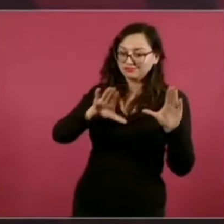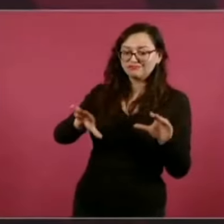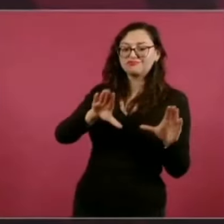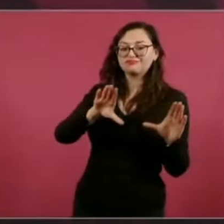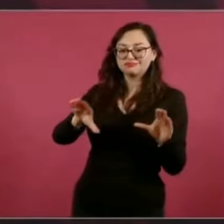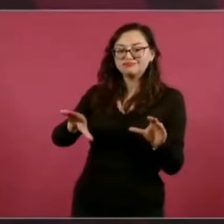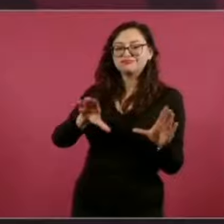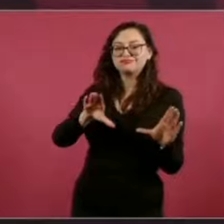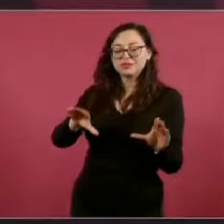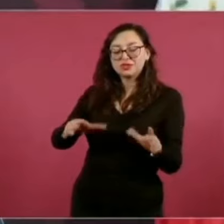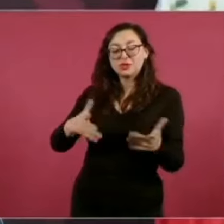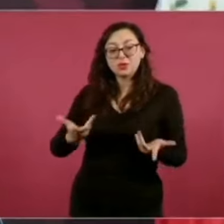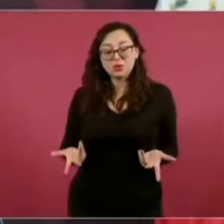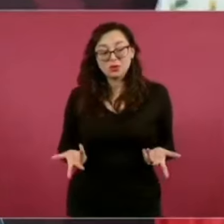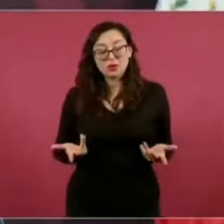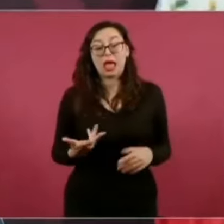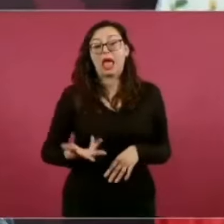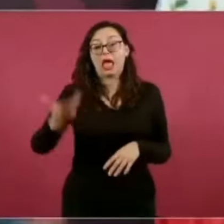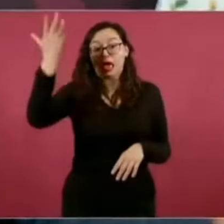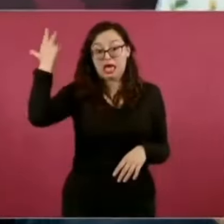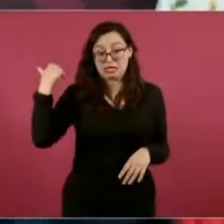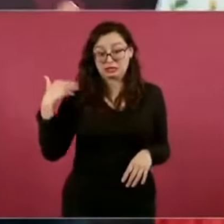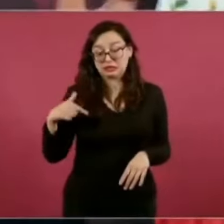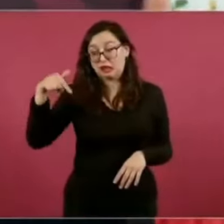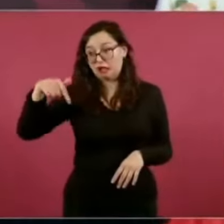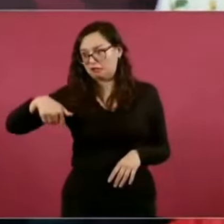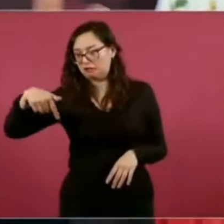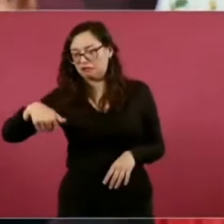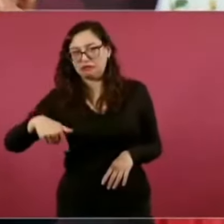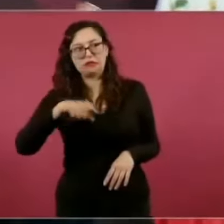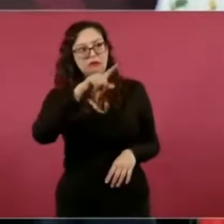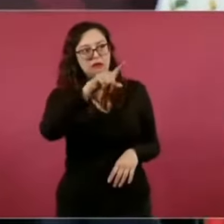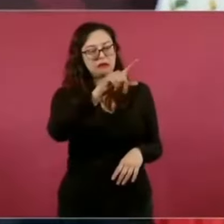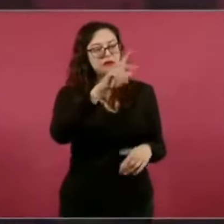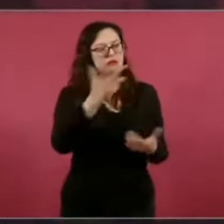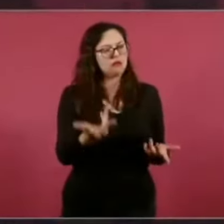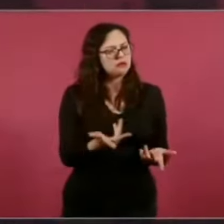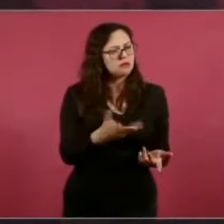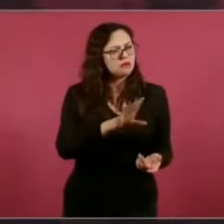los pueblos originarios cuando